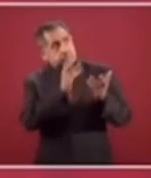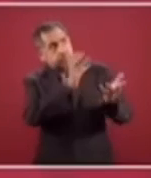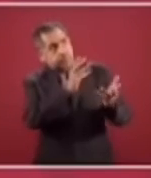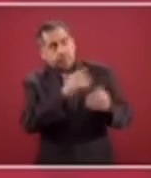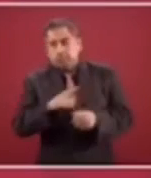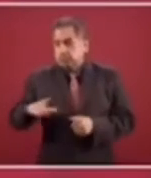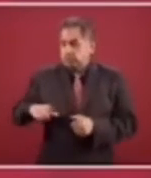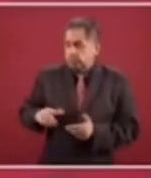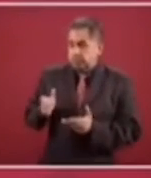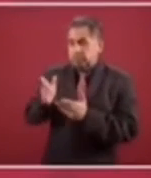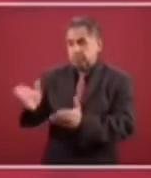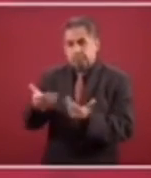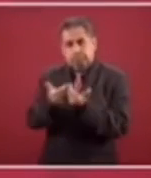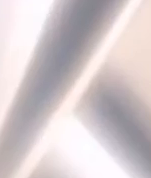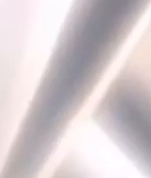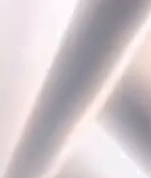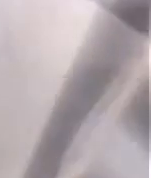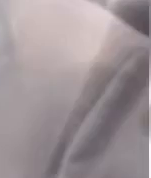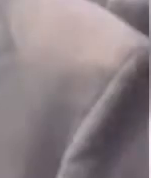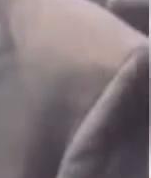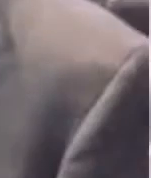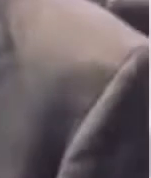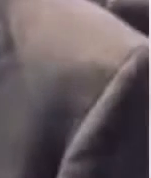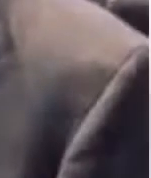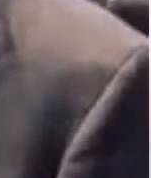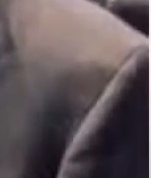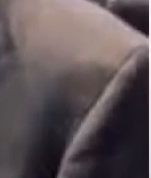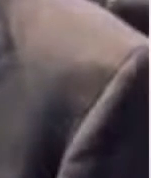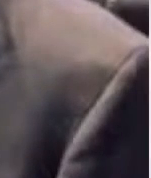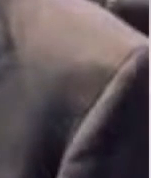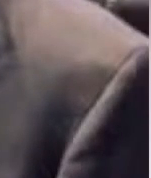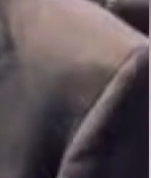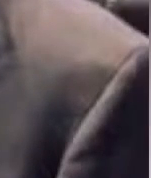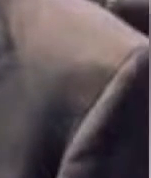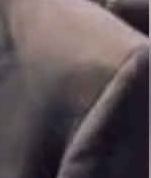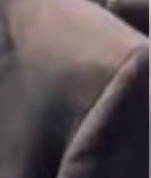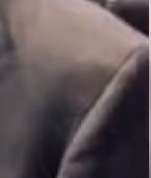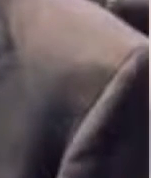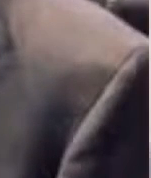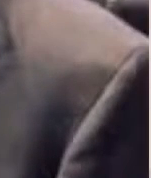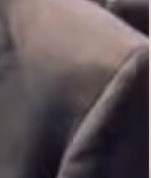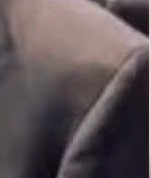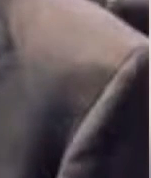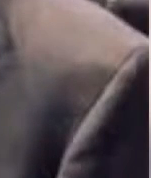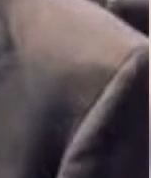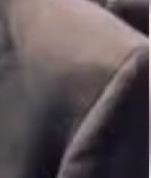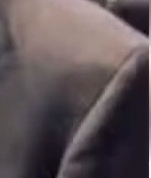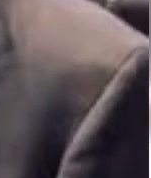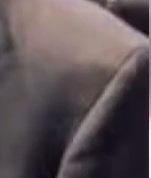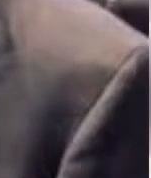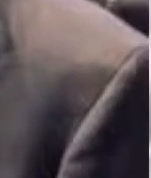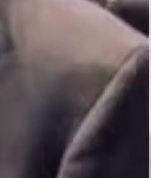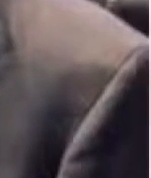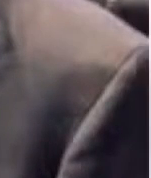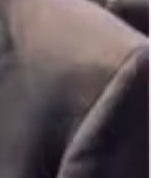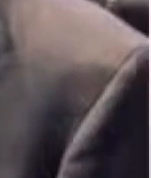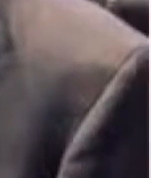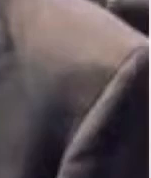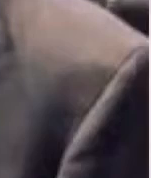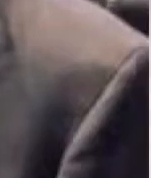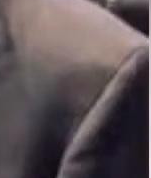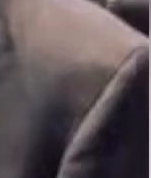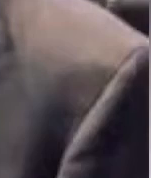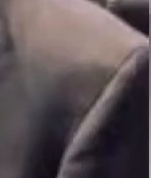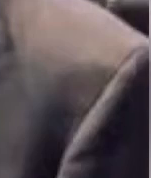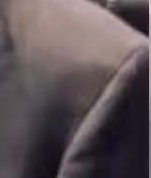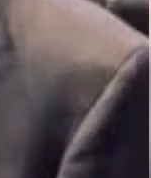César lo que es del César. La senadora de Morena, María Soledad Luévano Cantú, ligada a Ricardo